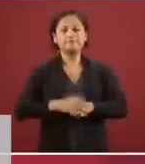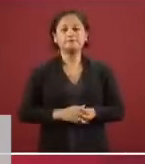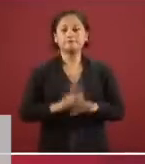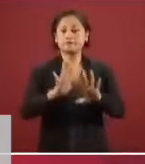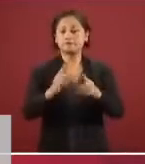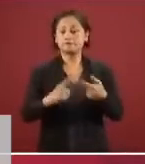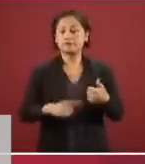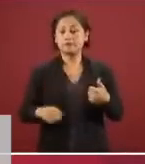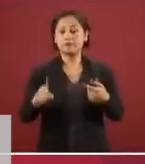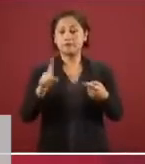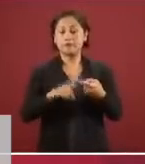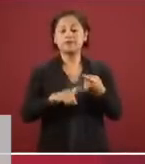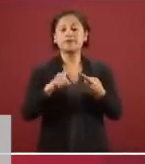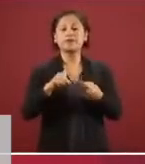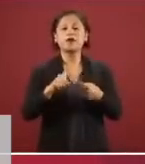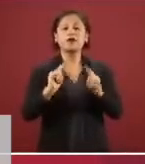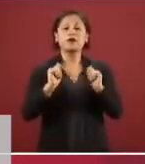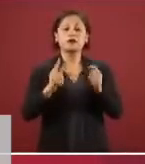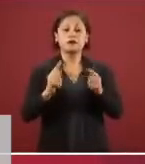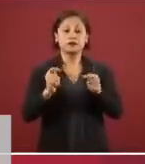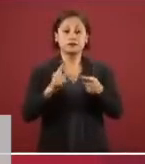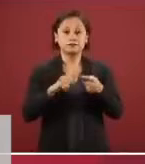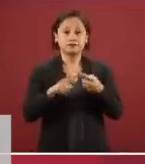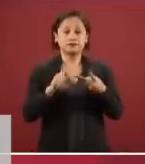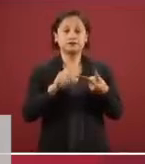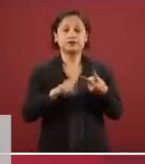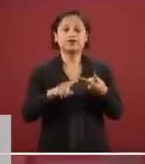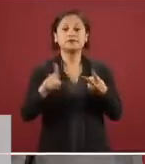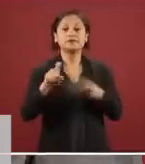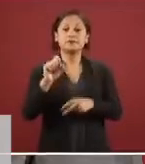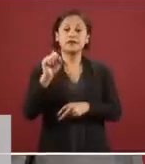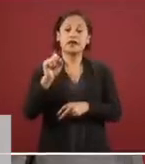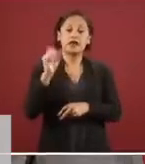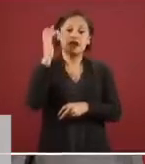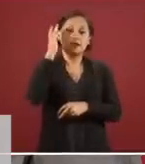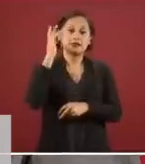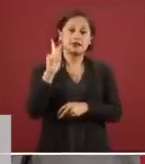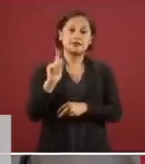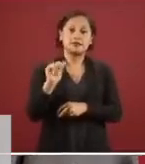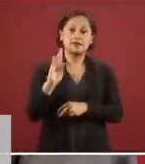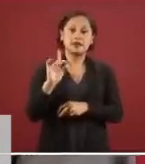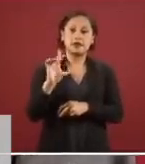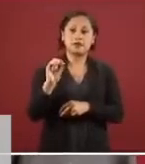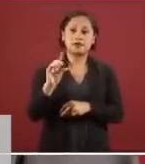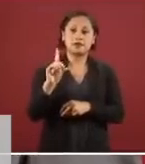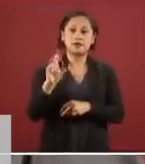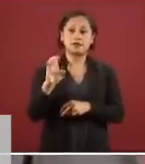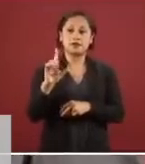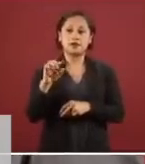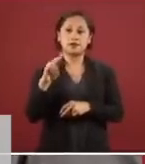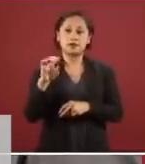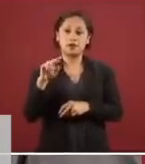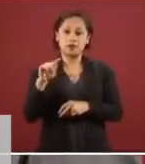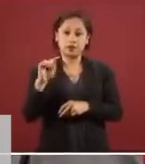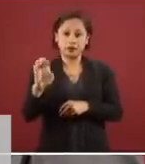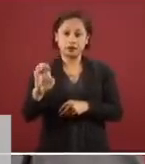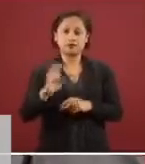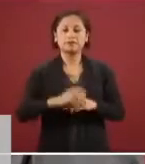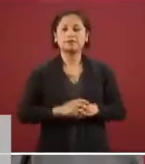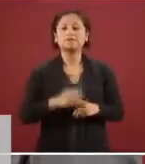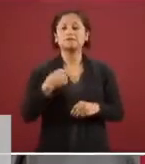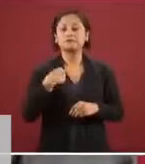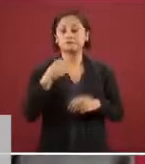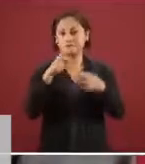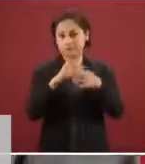Informa que ha habido una disminución en la producción de gas. Su producción está asociada a la producción de crudo. Durante el periodo neoliberal se intentó destruir